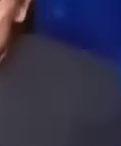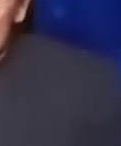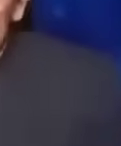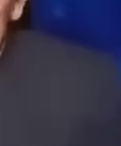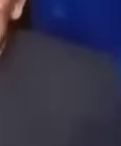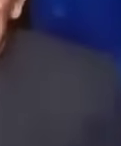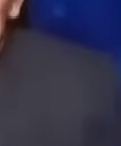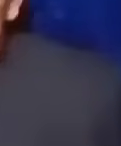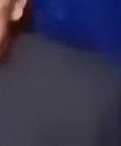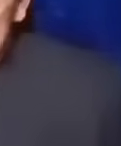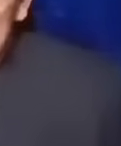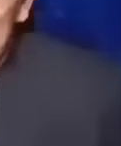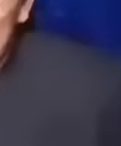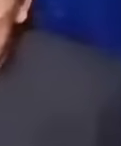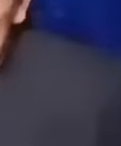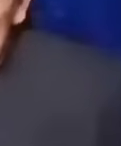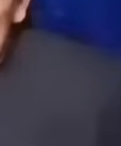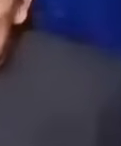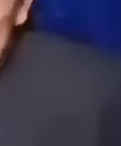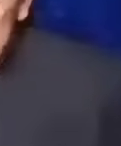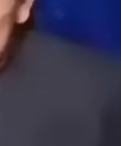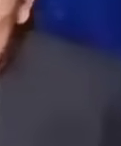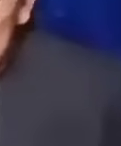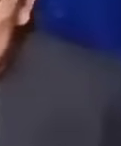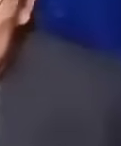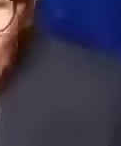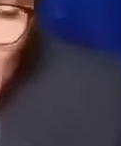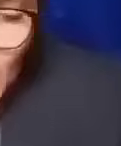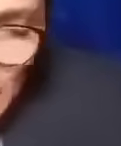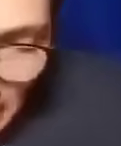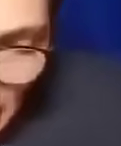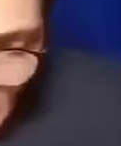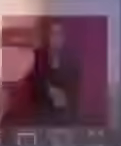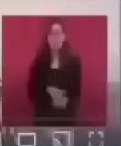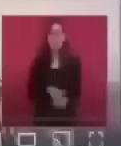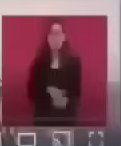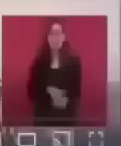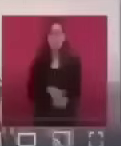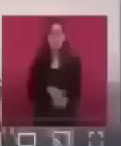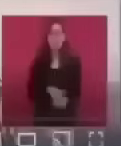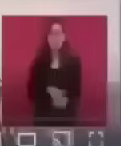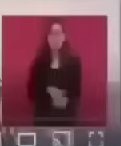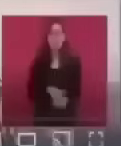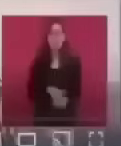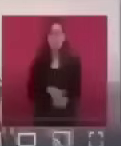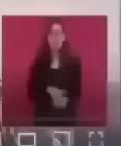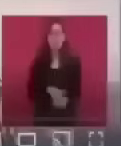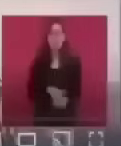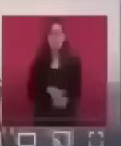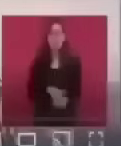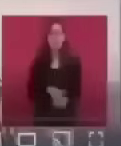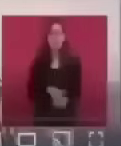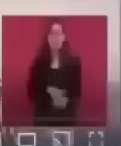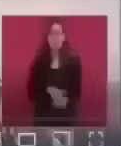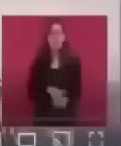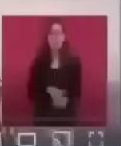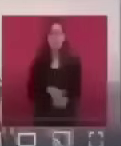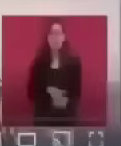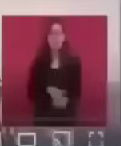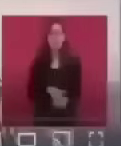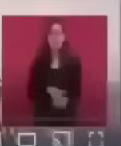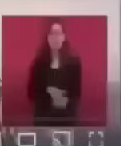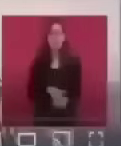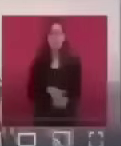Judicial frenando las acciones de un gobierno que se ha dedicado a tratar de acabar con un problema heredado